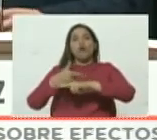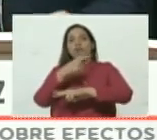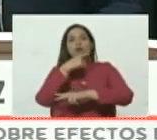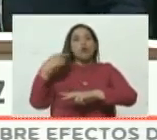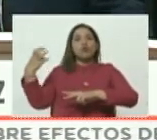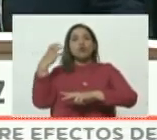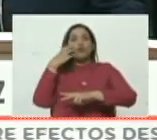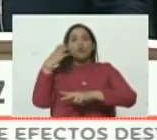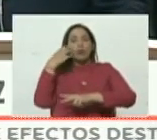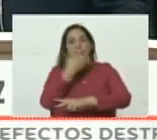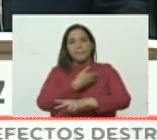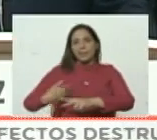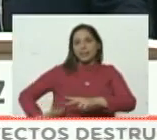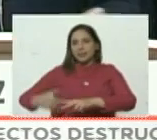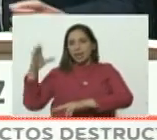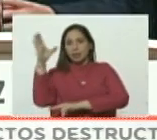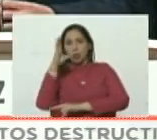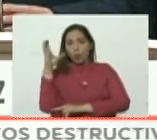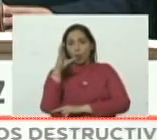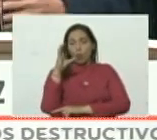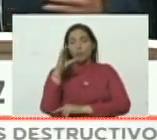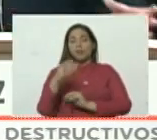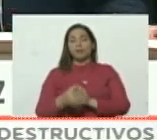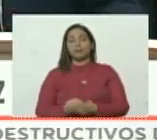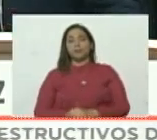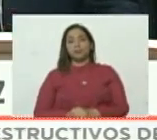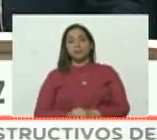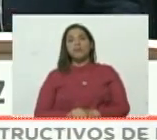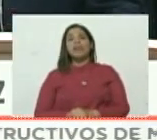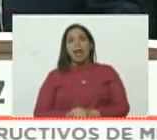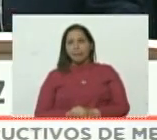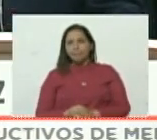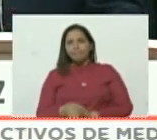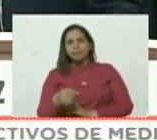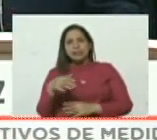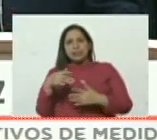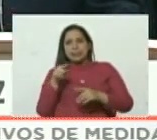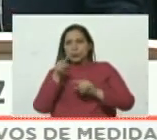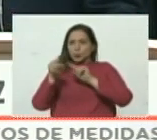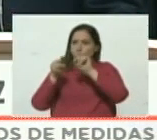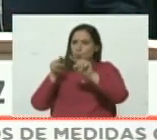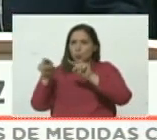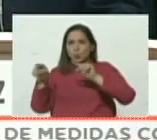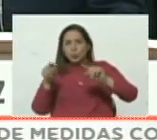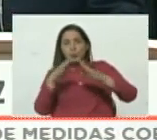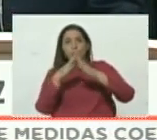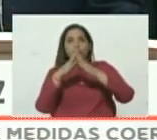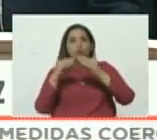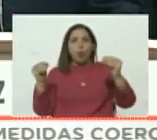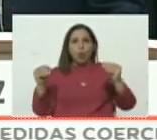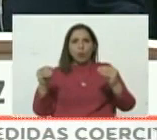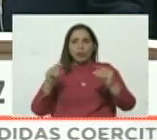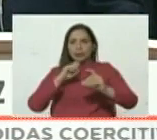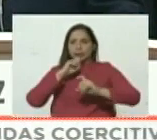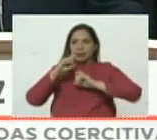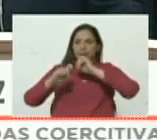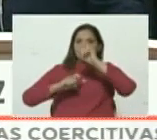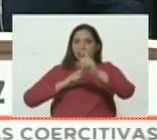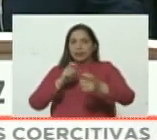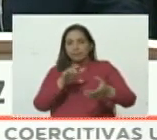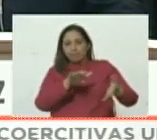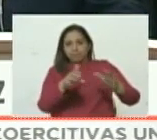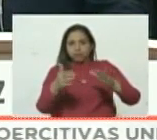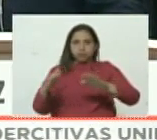a Iván Duque, y que señalan todas las ansias homicidas,